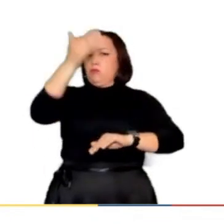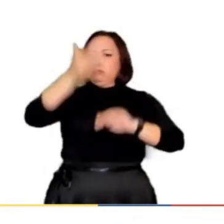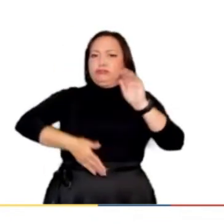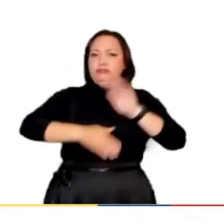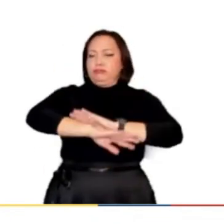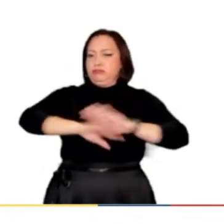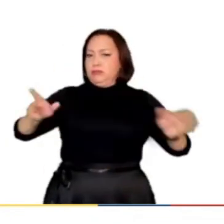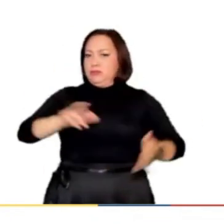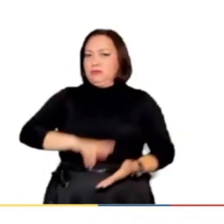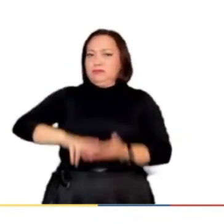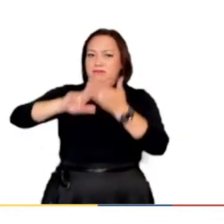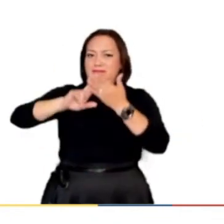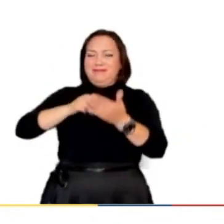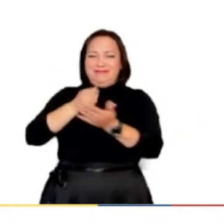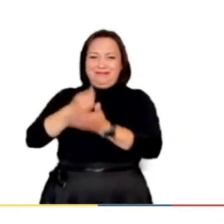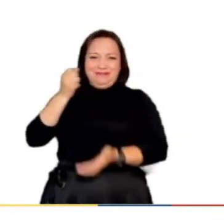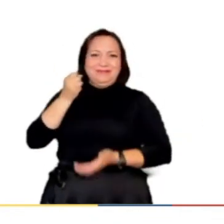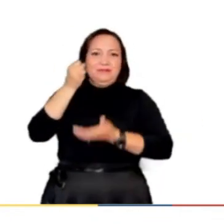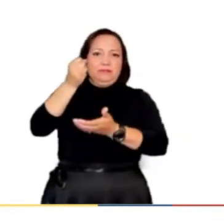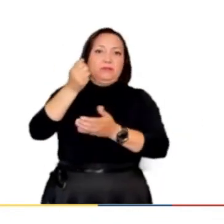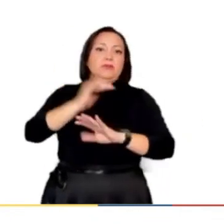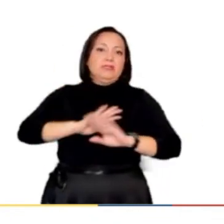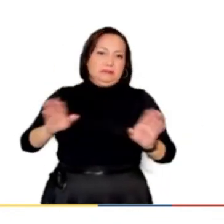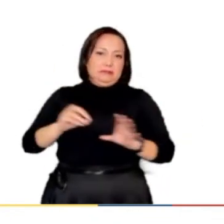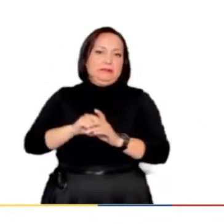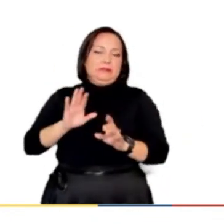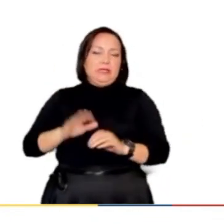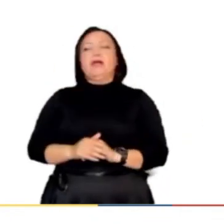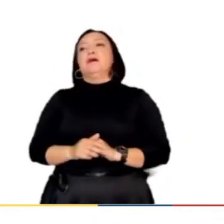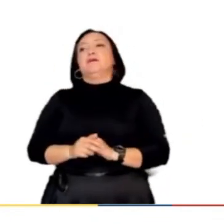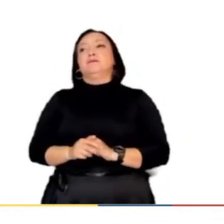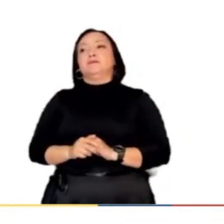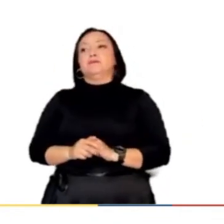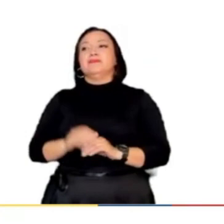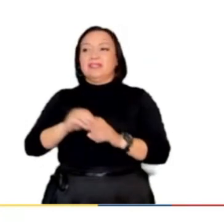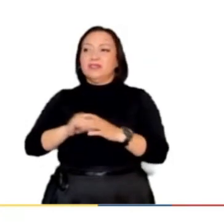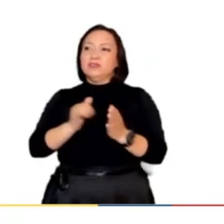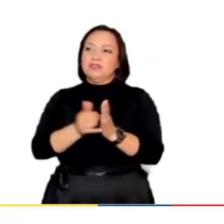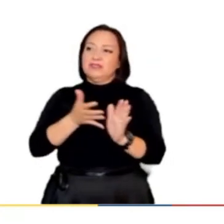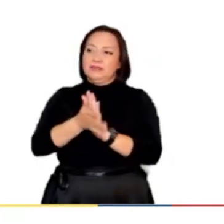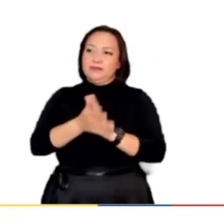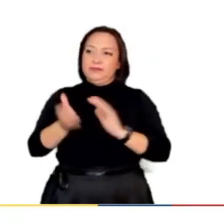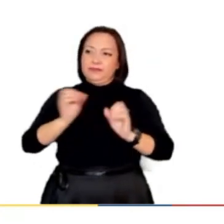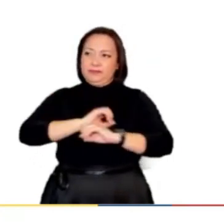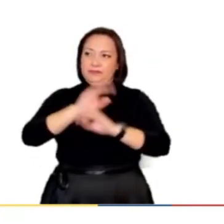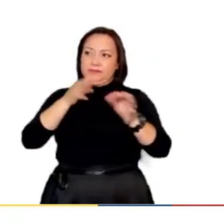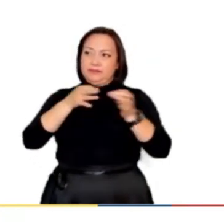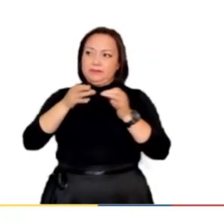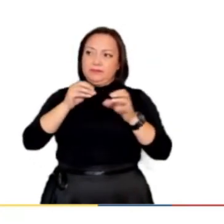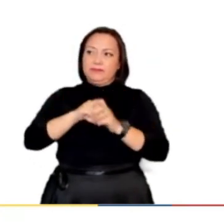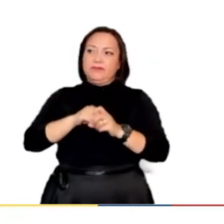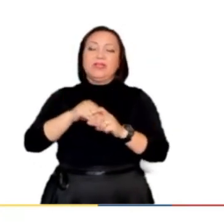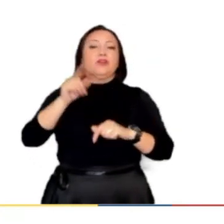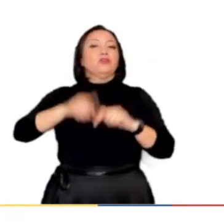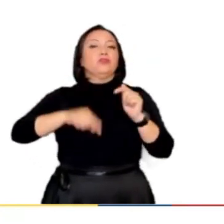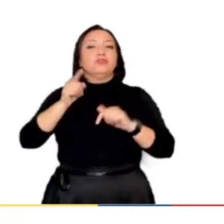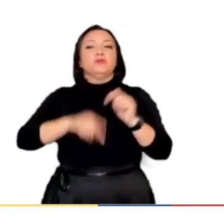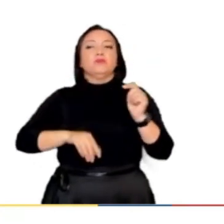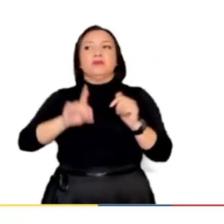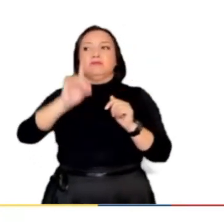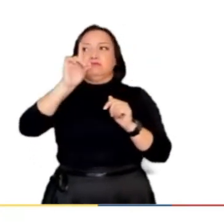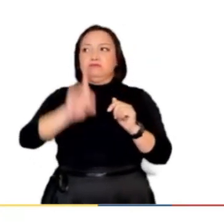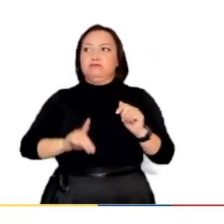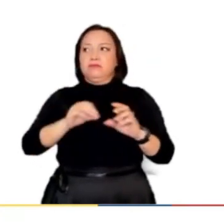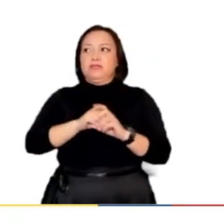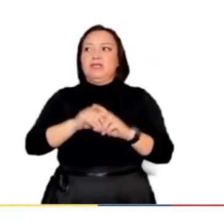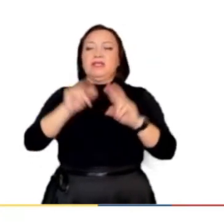plazo general de reintegro ya lo había cumplido el exportador colombiano, y claramente pues no se podía aducir el tema